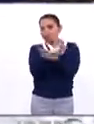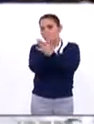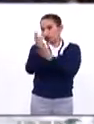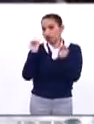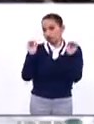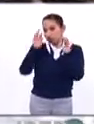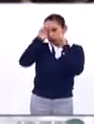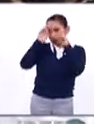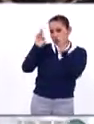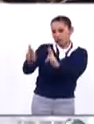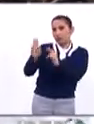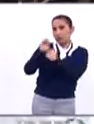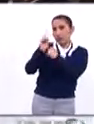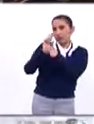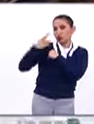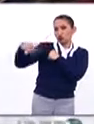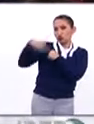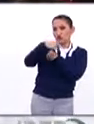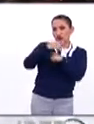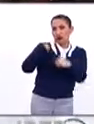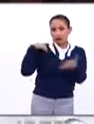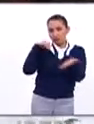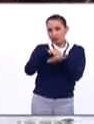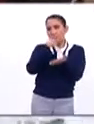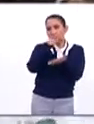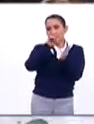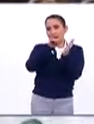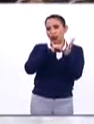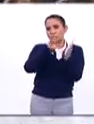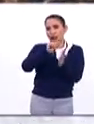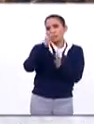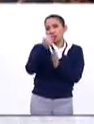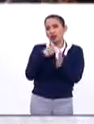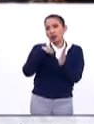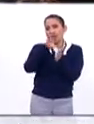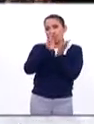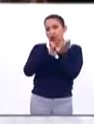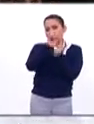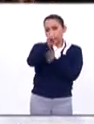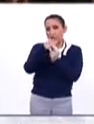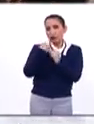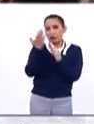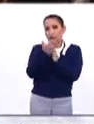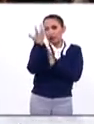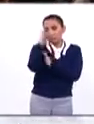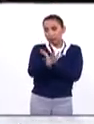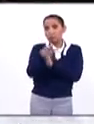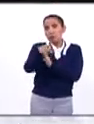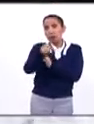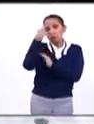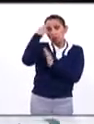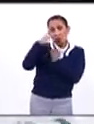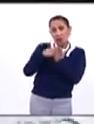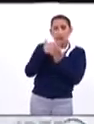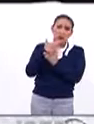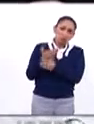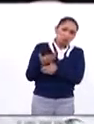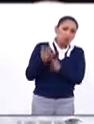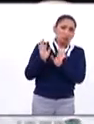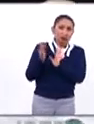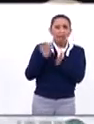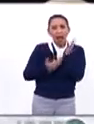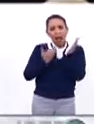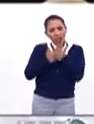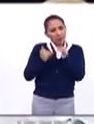intervención, autodeterminación de los pueblos, que está estipulado en el artículo 89 de la Constitución, fracción 10. Sin embargo, me parece que, bueno,